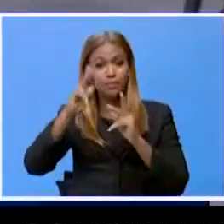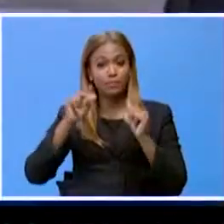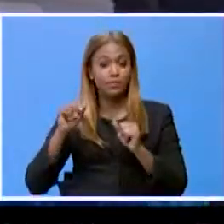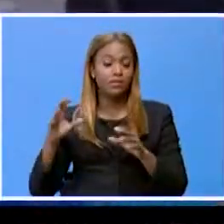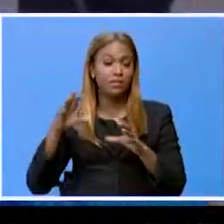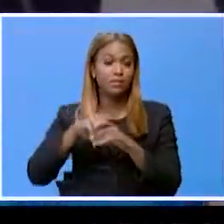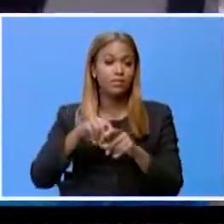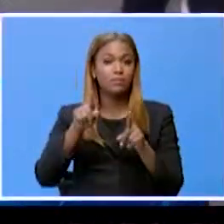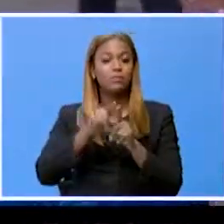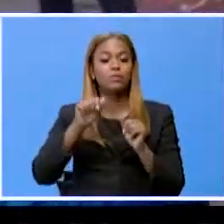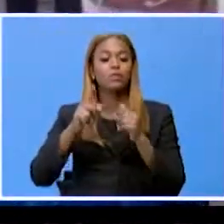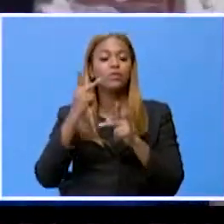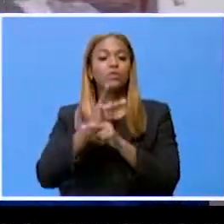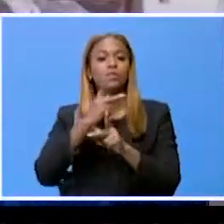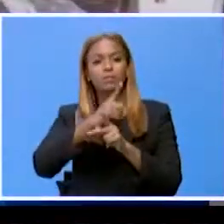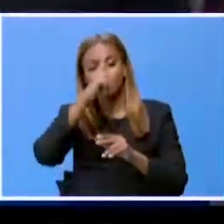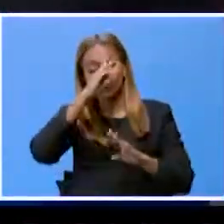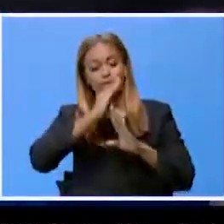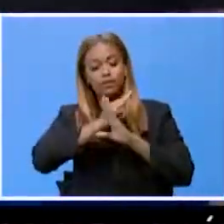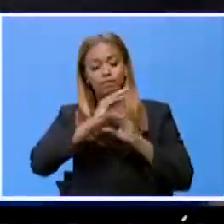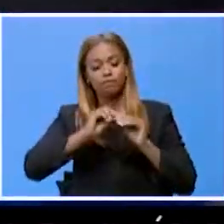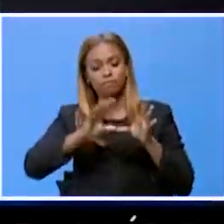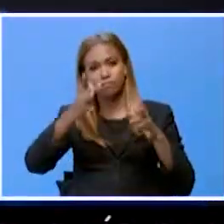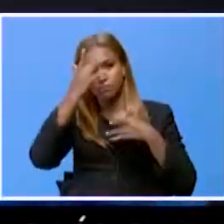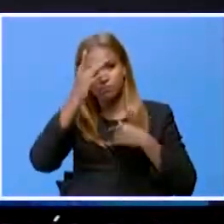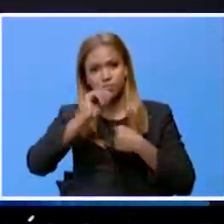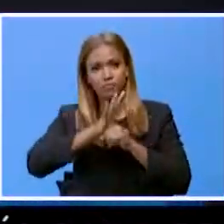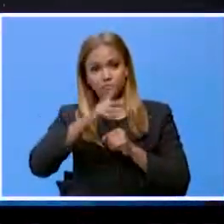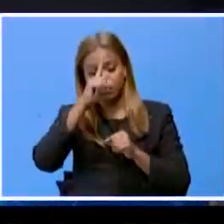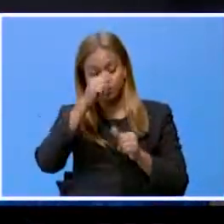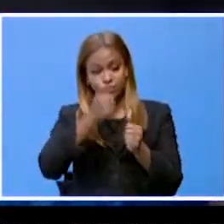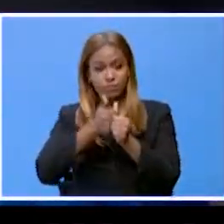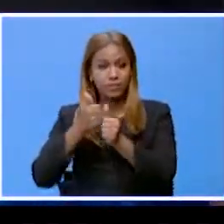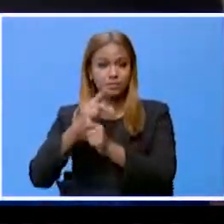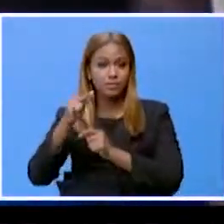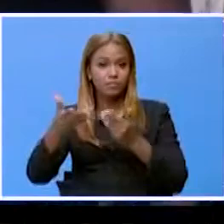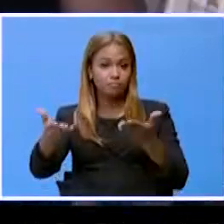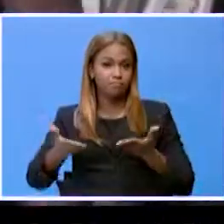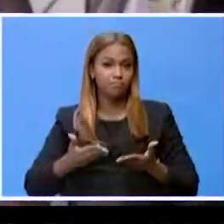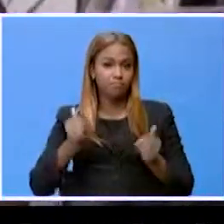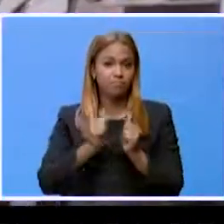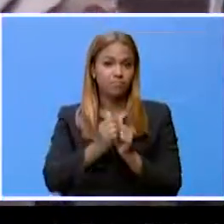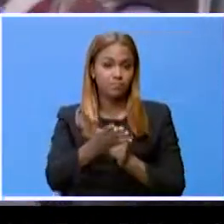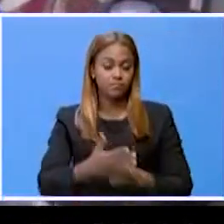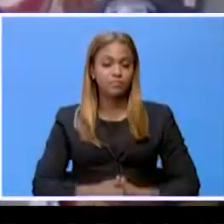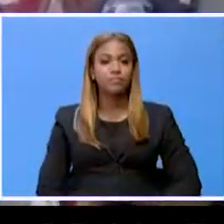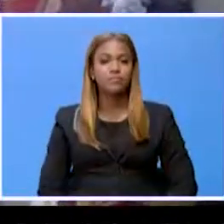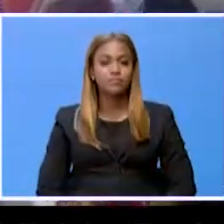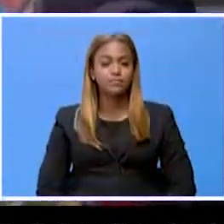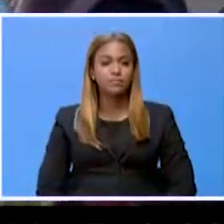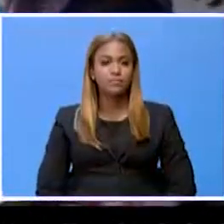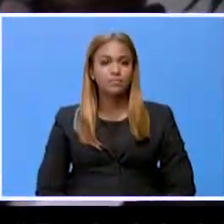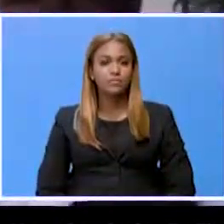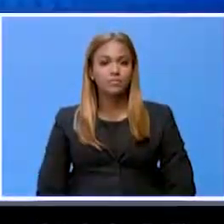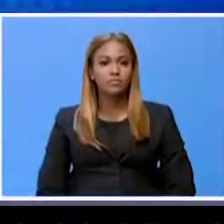participantes y tomar precaución para evitar la propagación del COVID-19 entre los invitados.